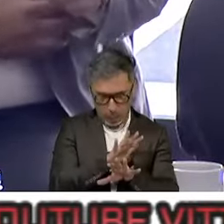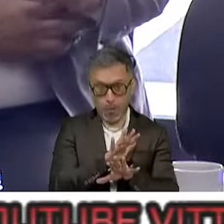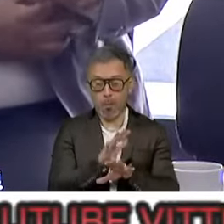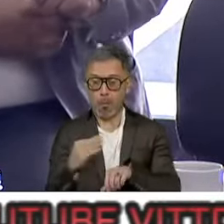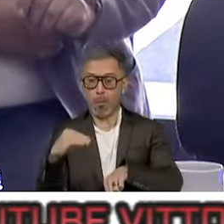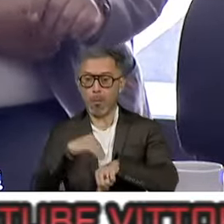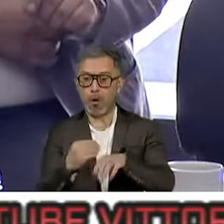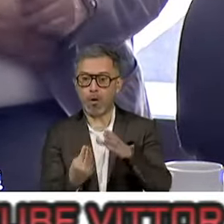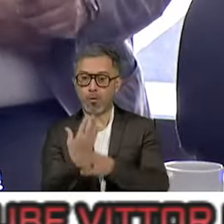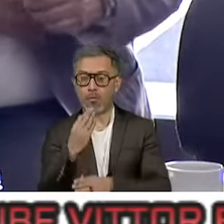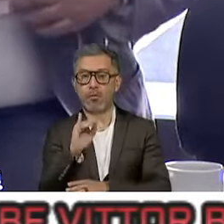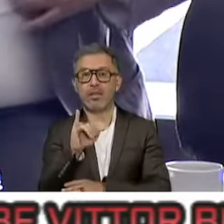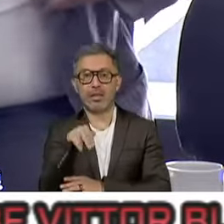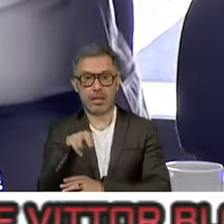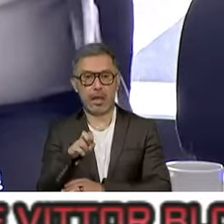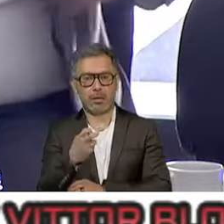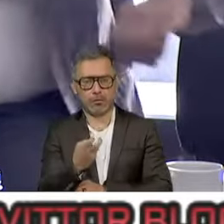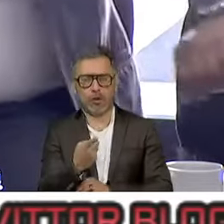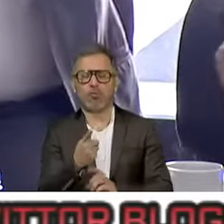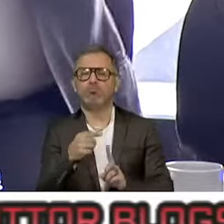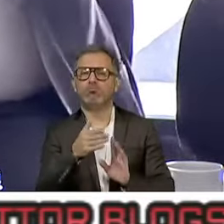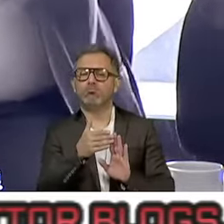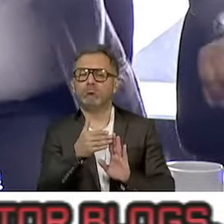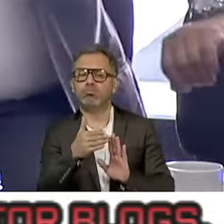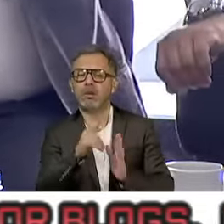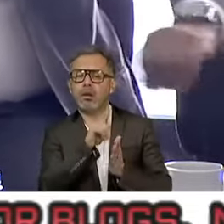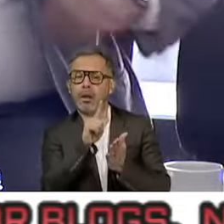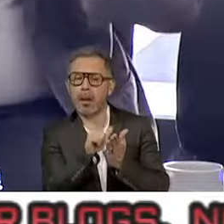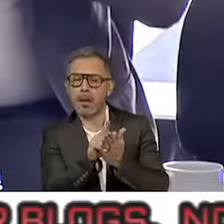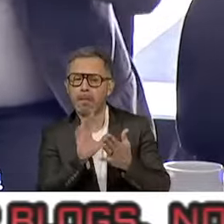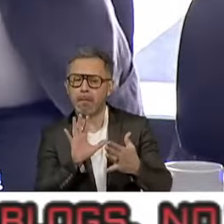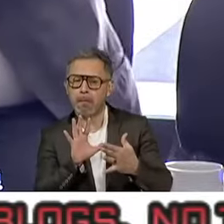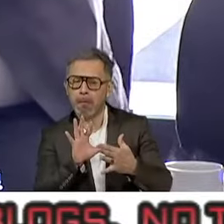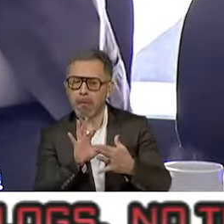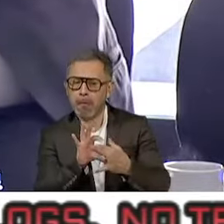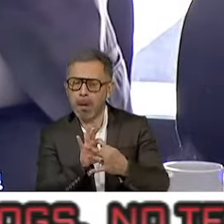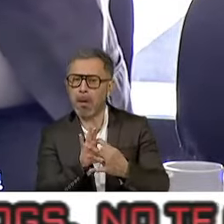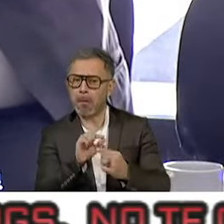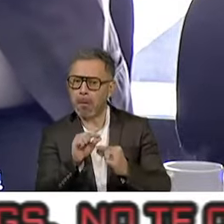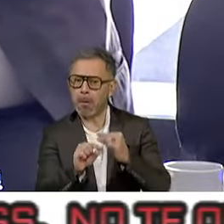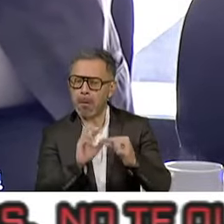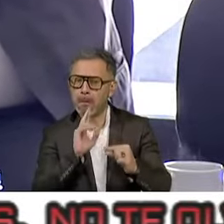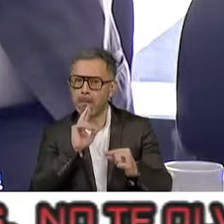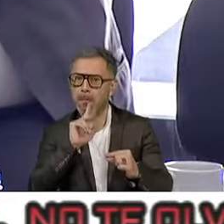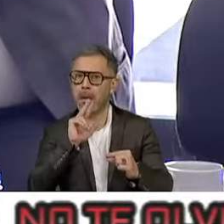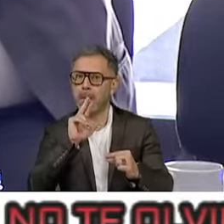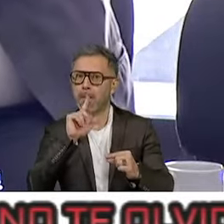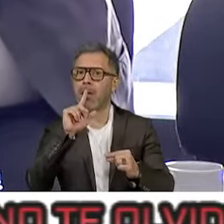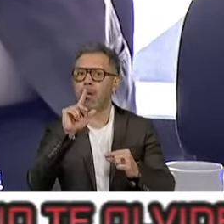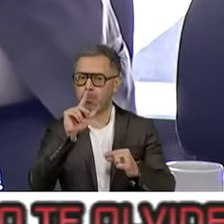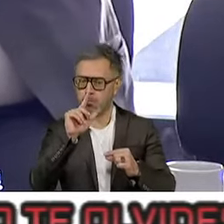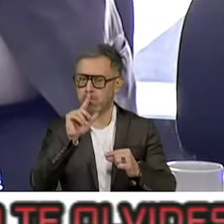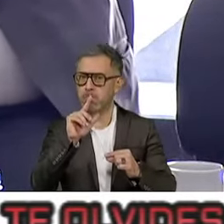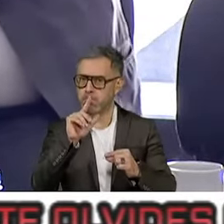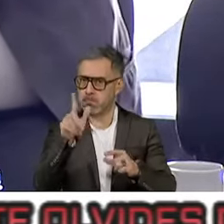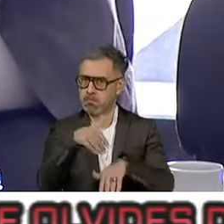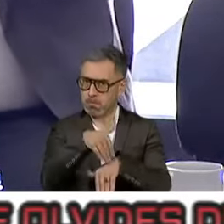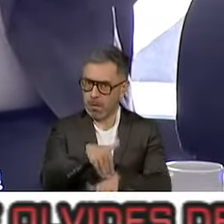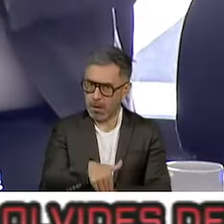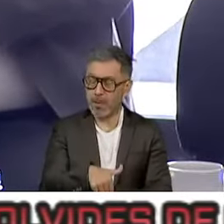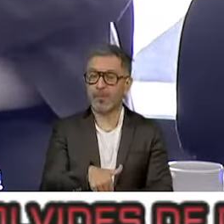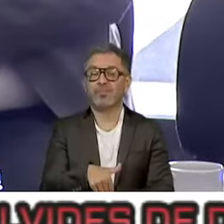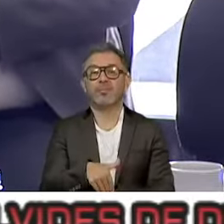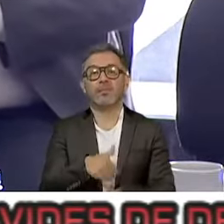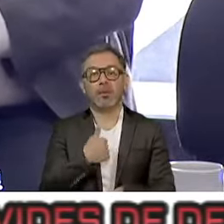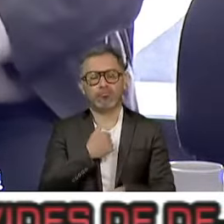maduración en la aplicación de la ley. Se observaron elementos y circunstancias que ya a la